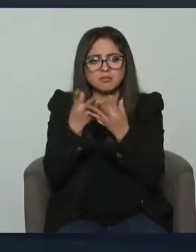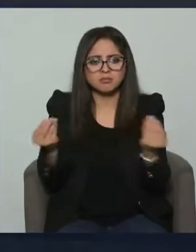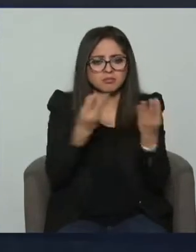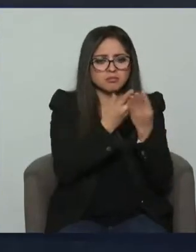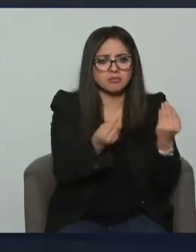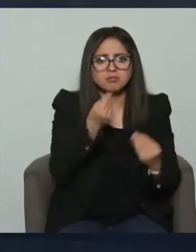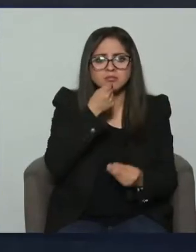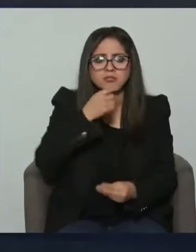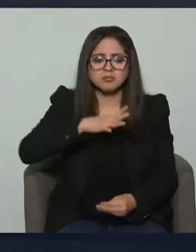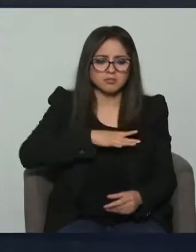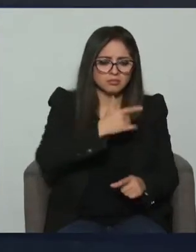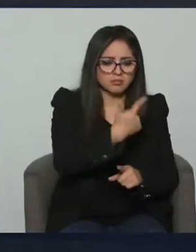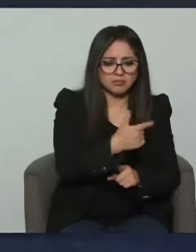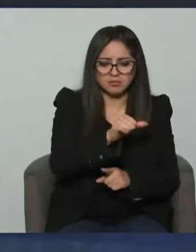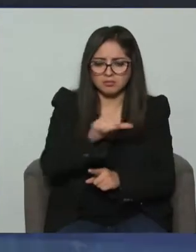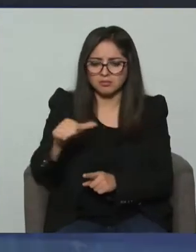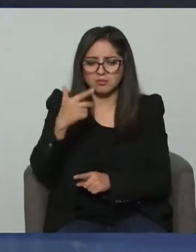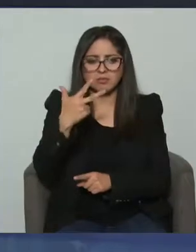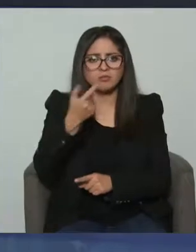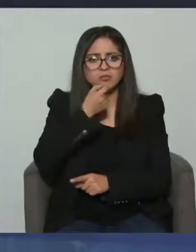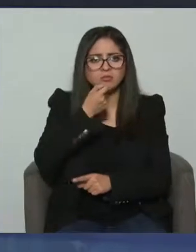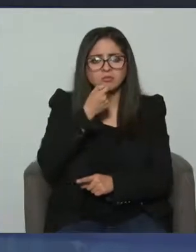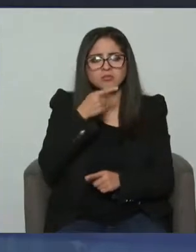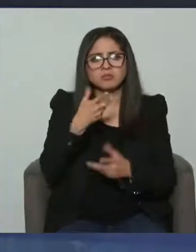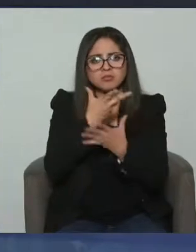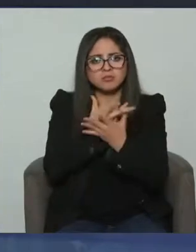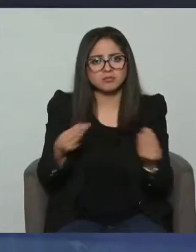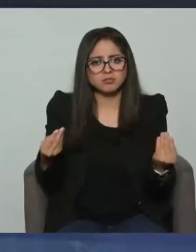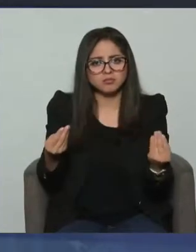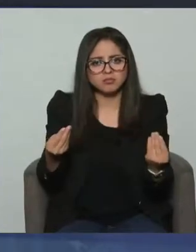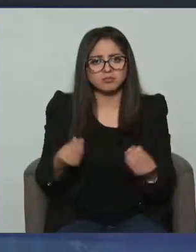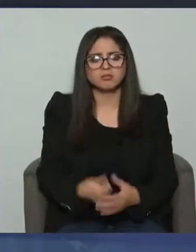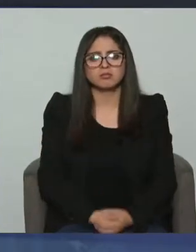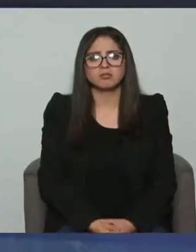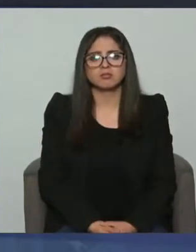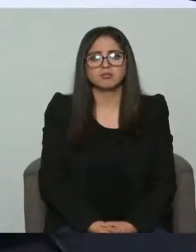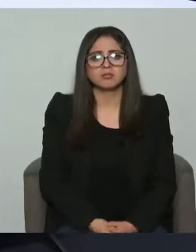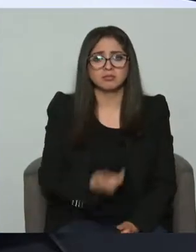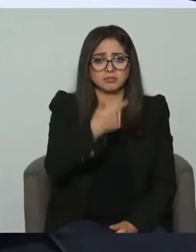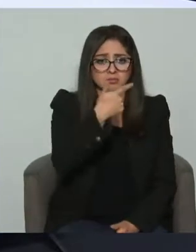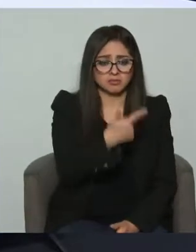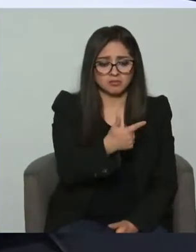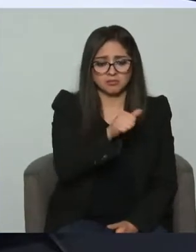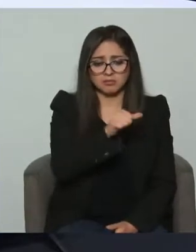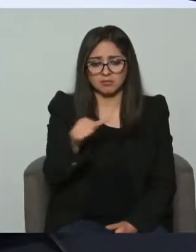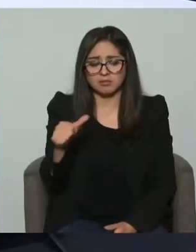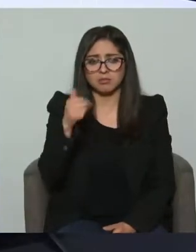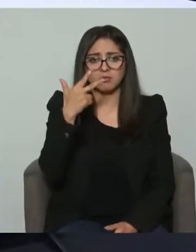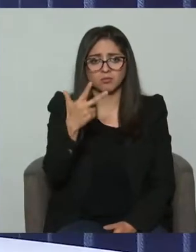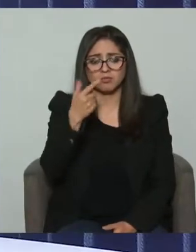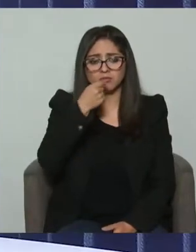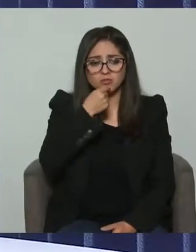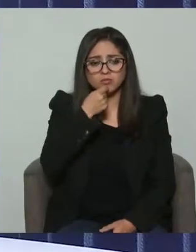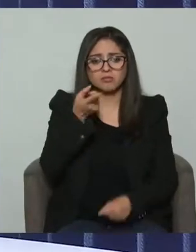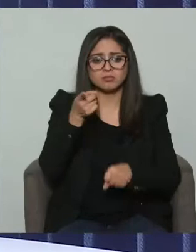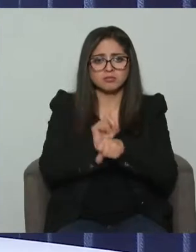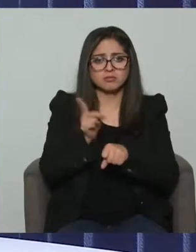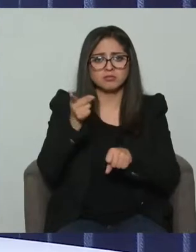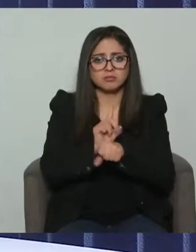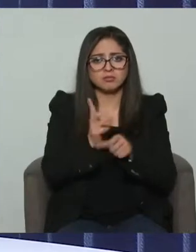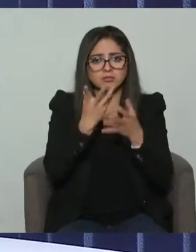de 7 a 8 niños desaparecidos diarios. A ver, ¿cómo? De 7 a 8 niños desaparecidos. 7 a 8 niños desaparecen